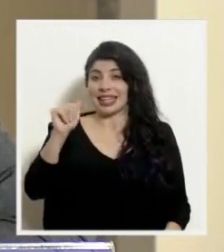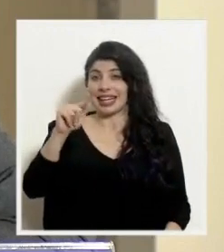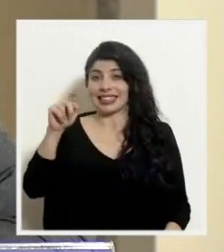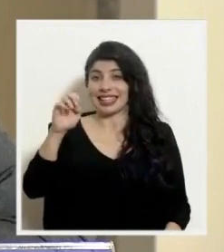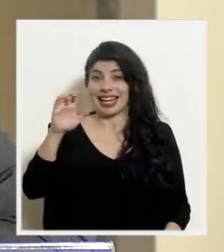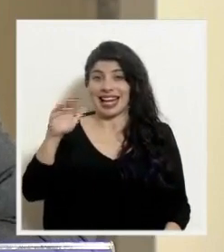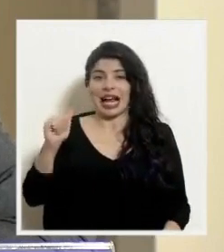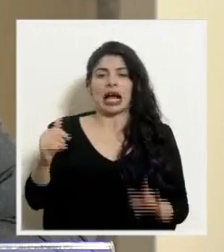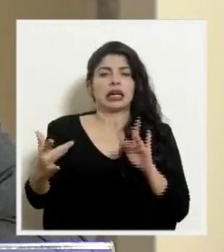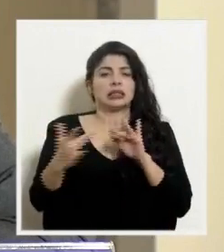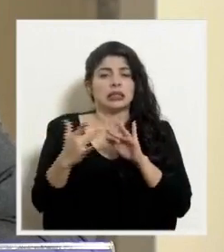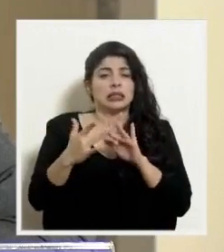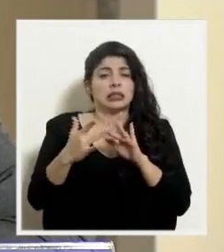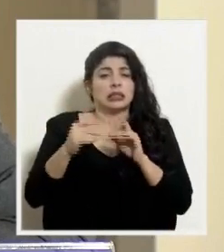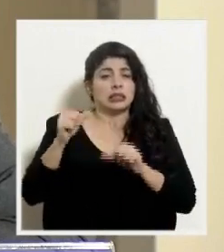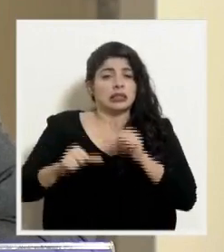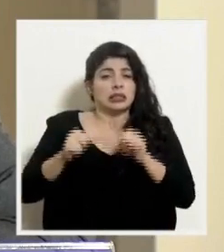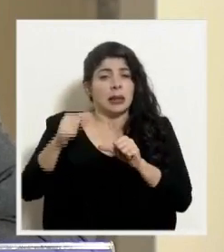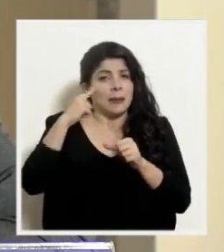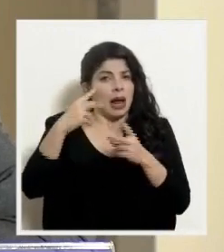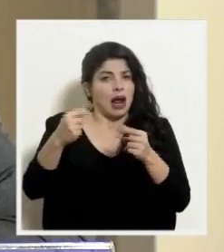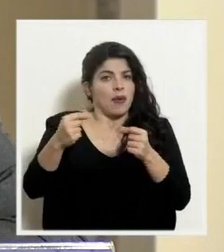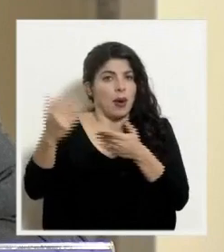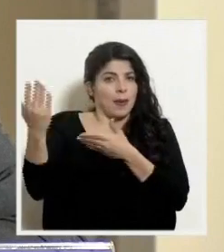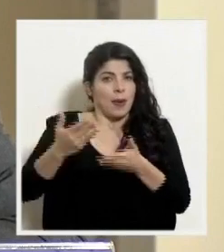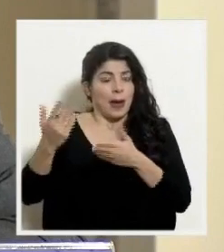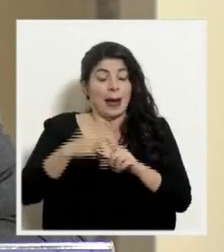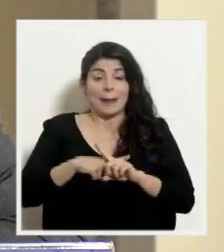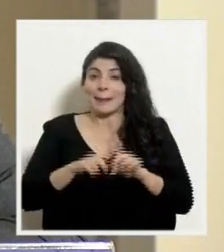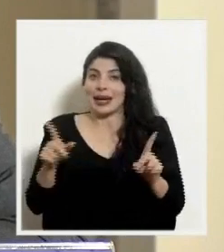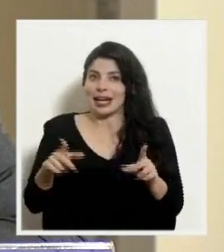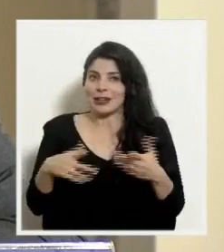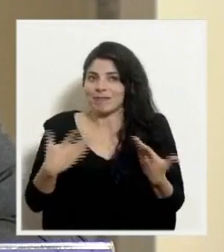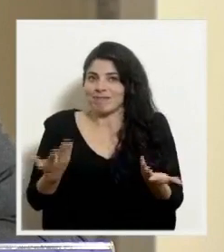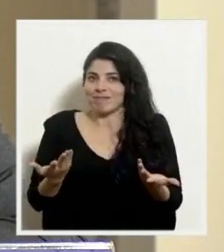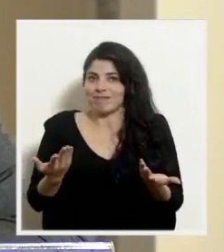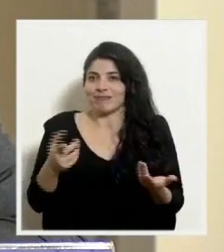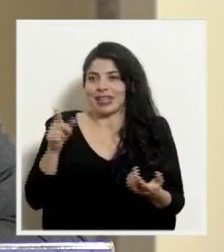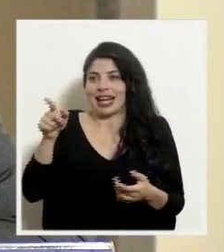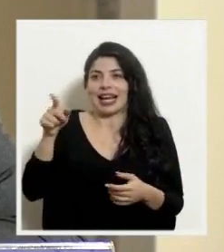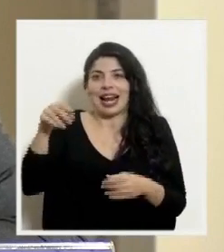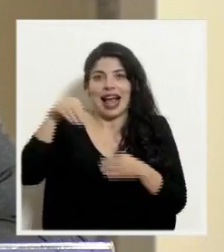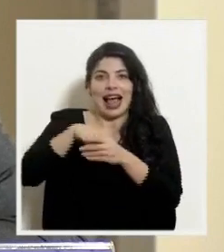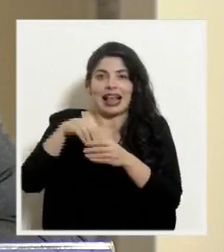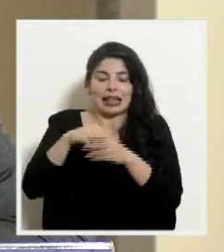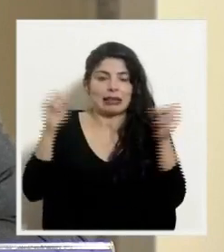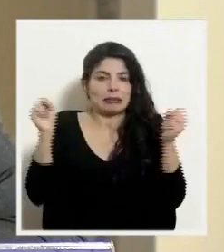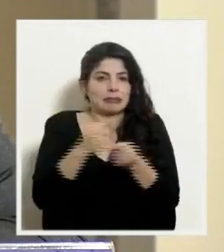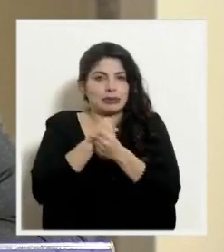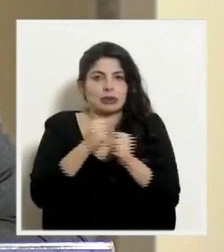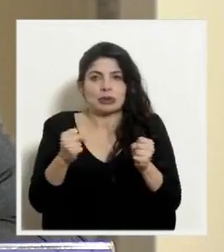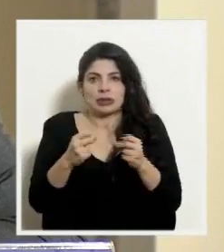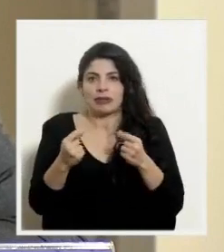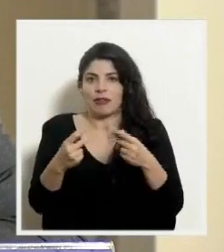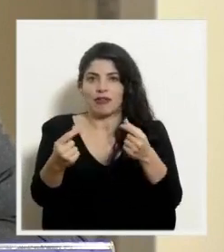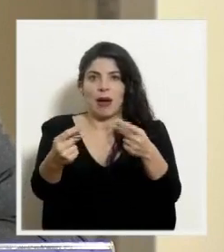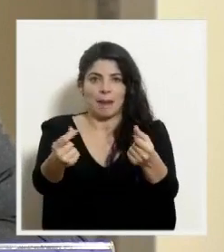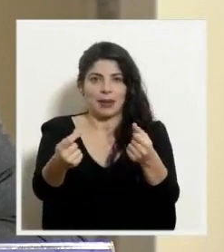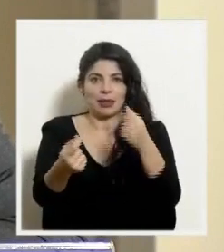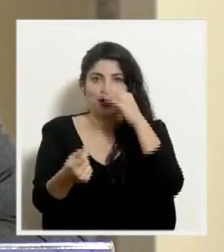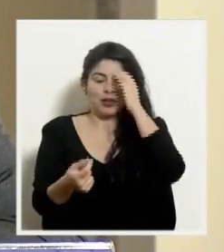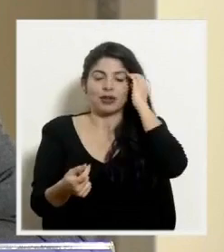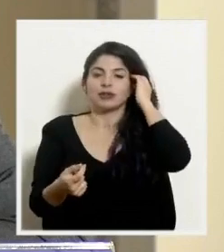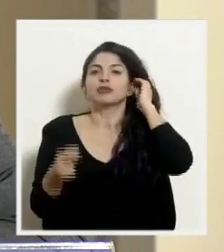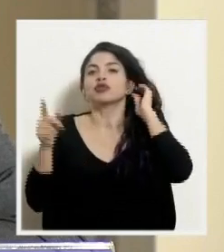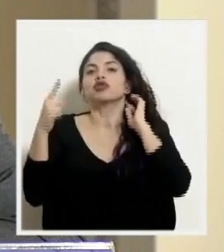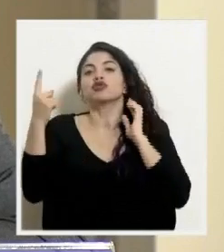ingentes esfuerzos por acelerar el proceso, sin embargo, no está dentro de sus capacidades logísticas una aceleración más